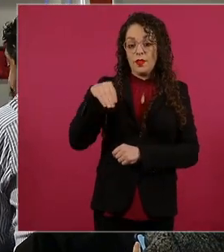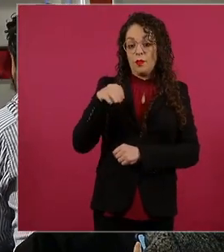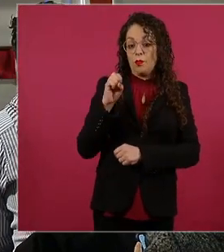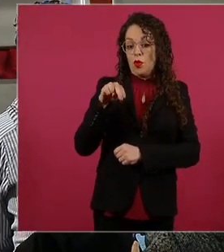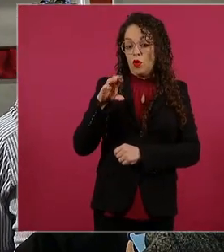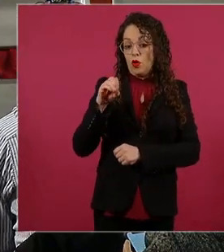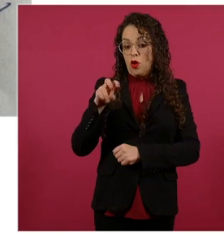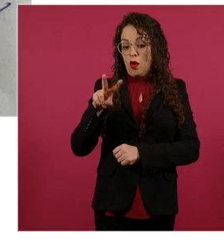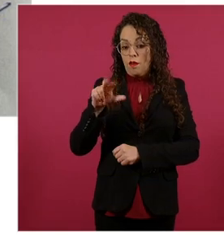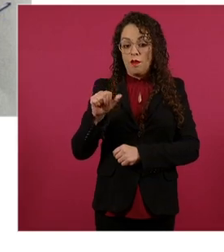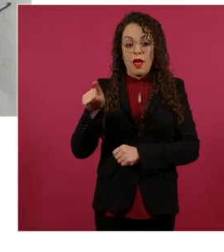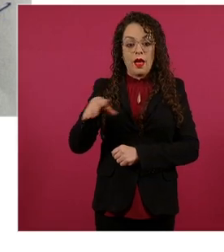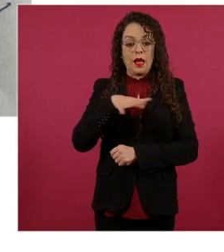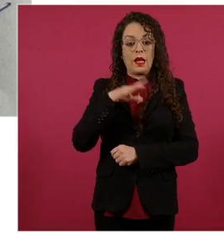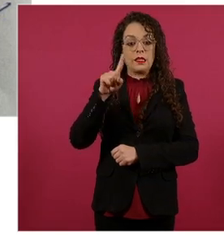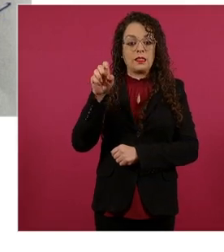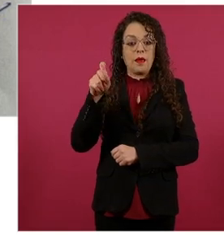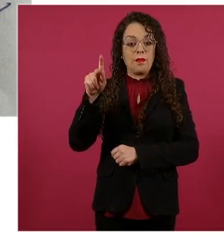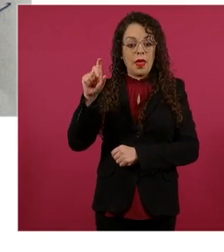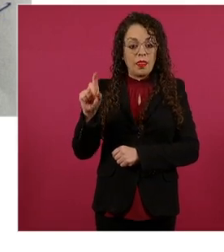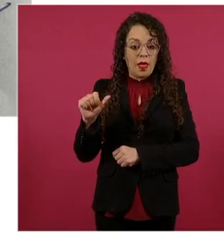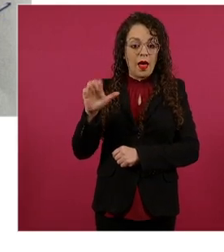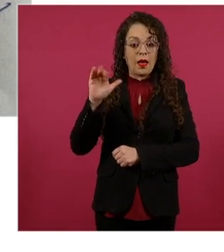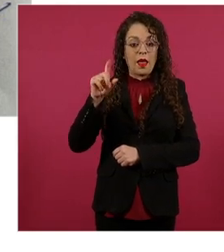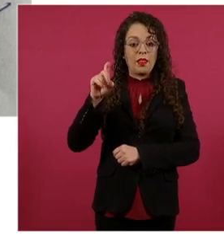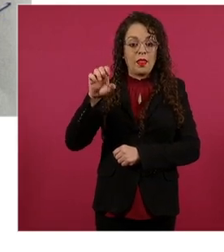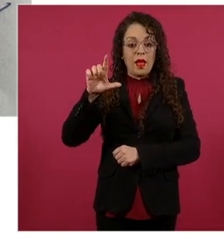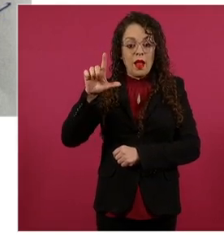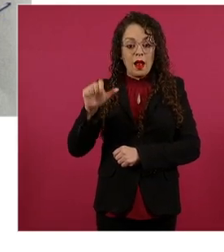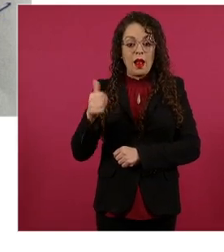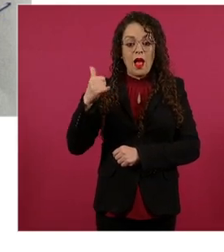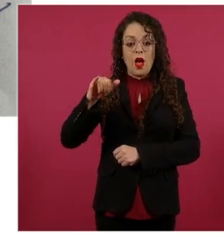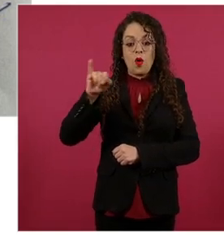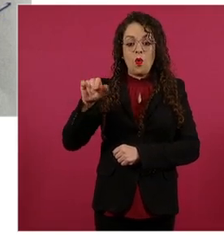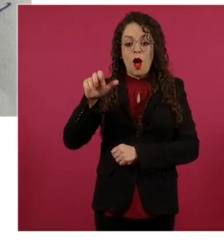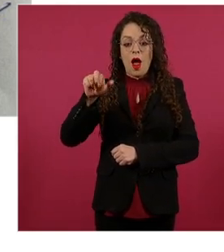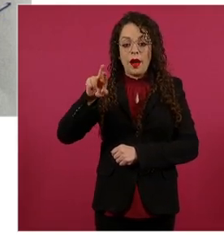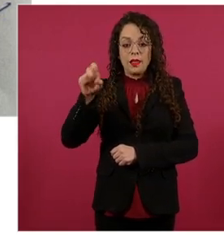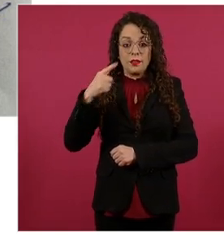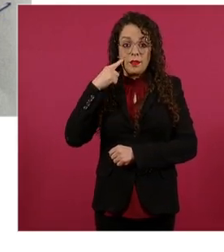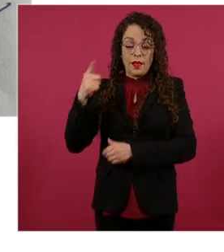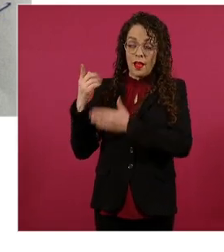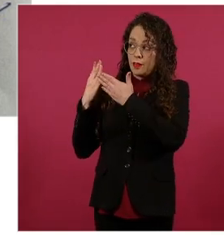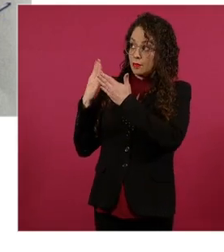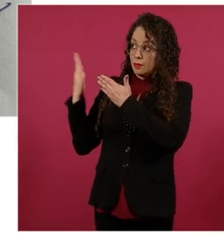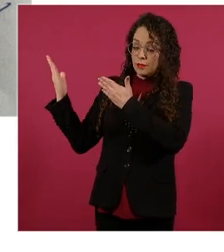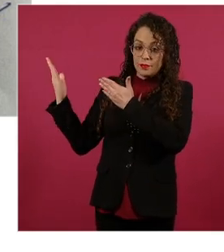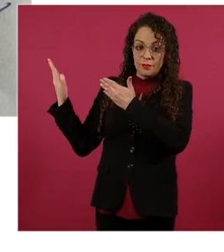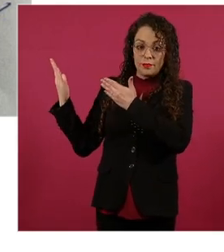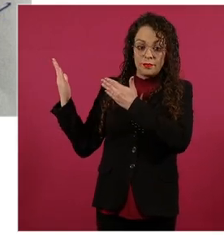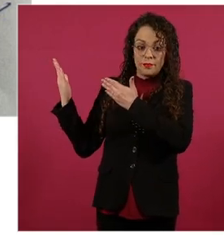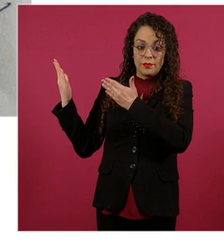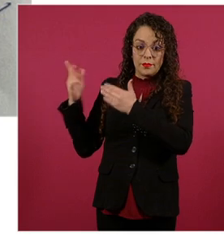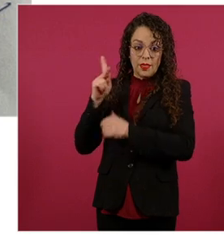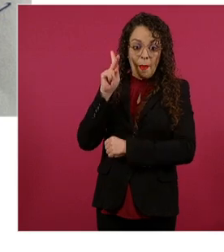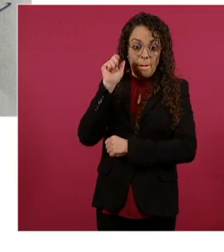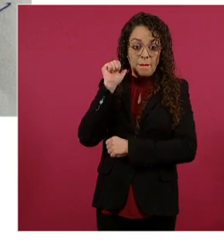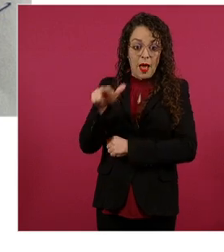Candela y Juárez esto le tocaría al al pan